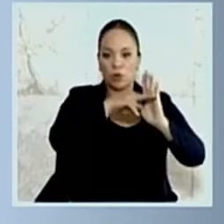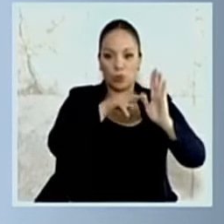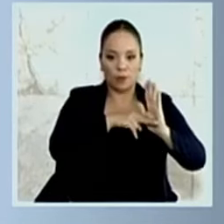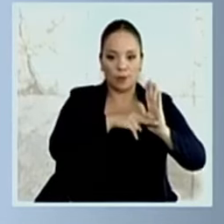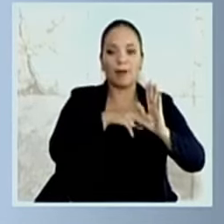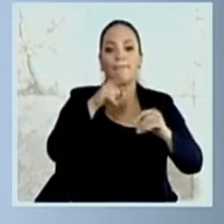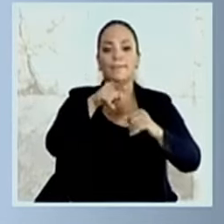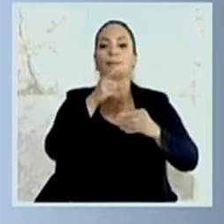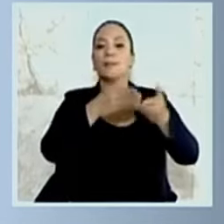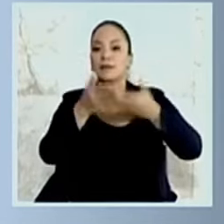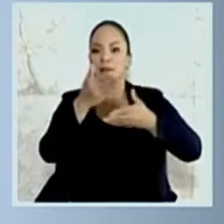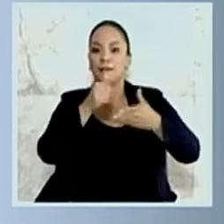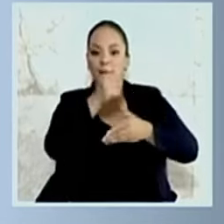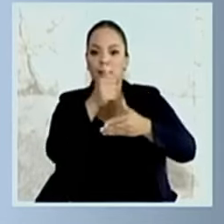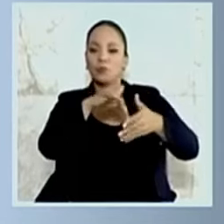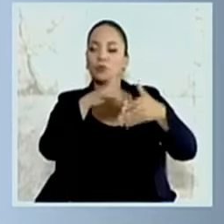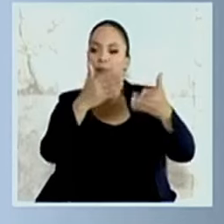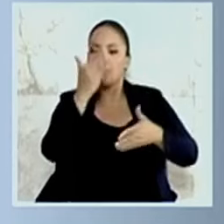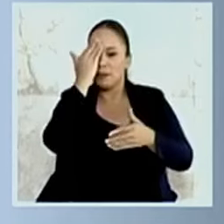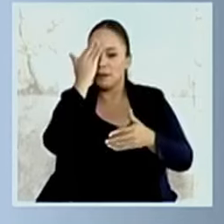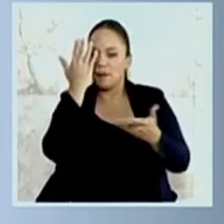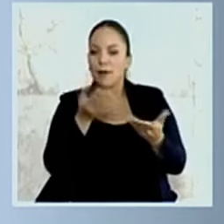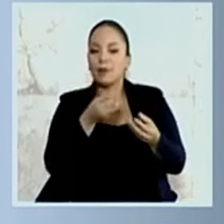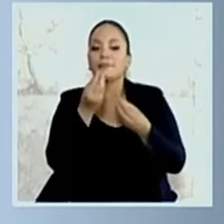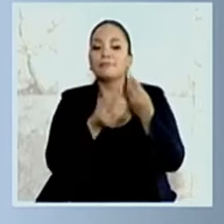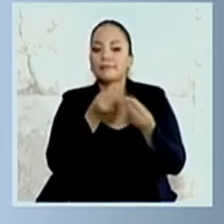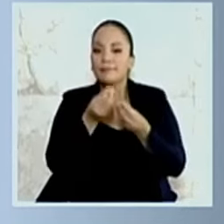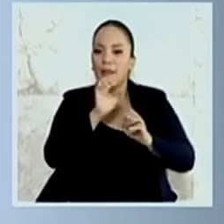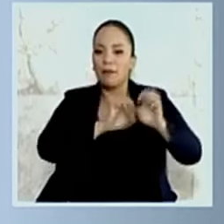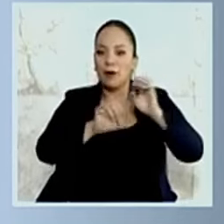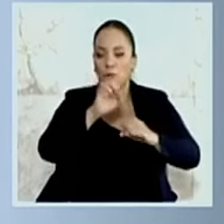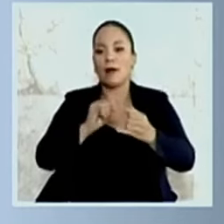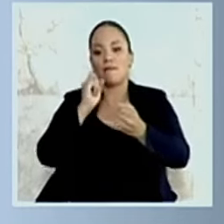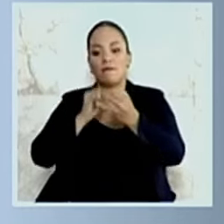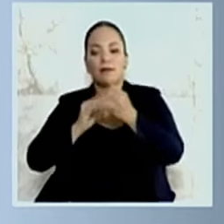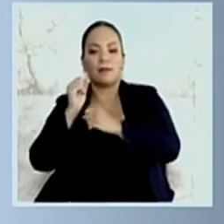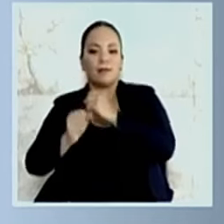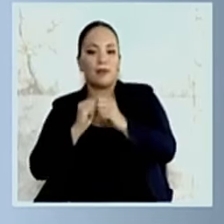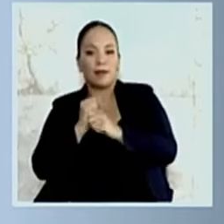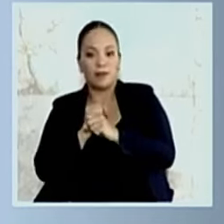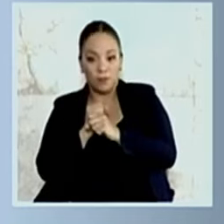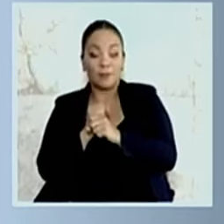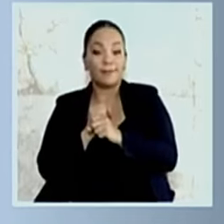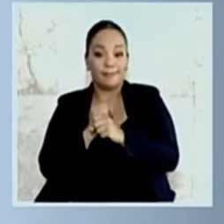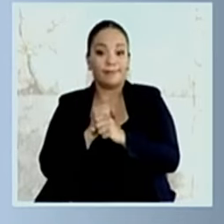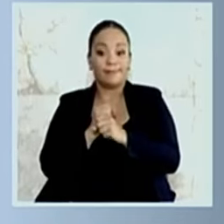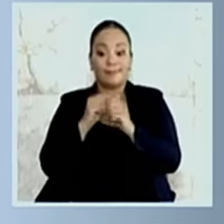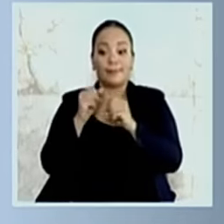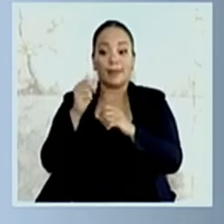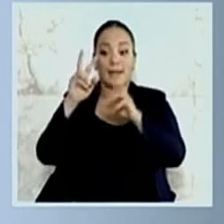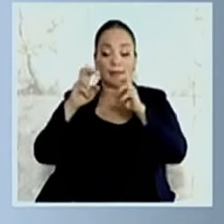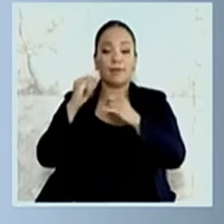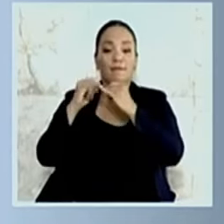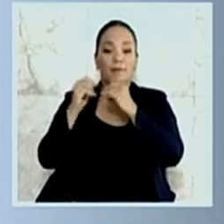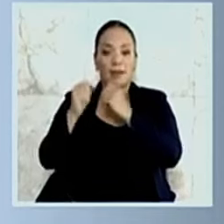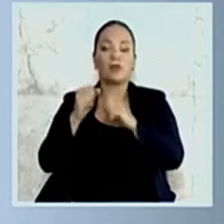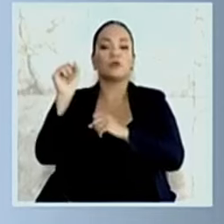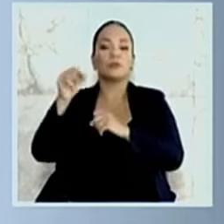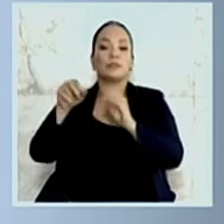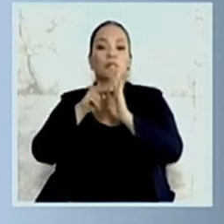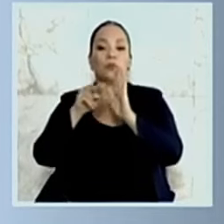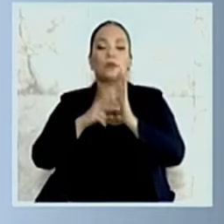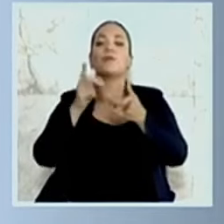qué diagnóstica? Porque la prueba se está aplicando 2 veces en el año. Al inicio es diagnóstica, no tiene nota, pero les sirve a los